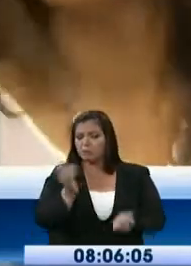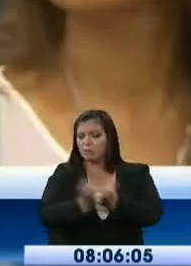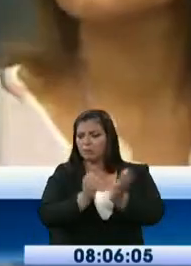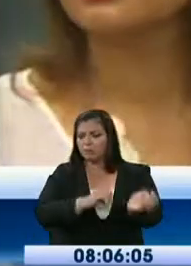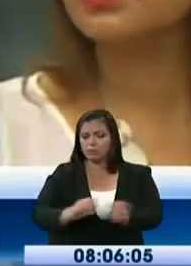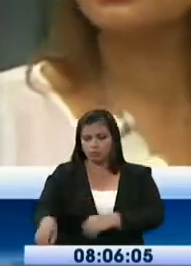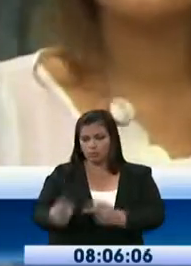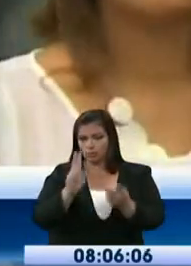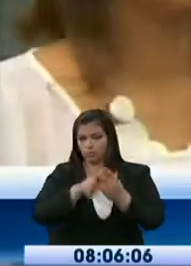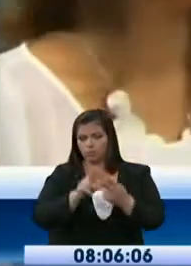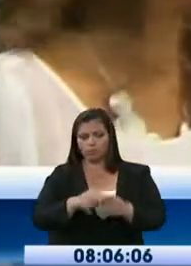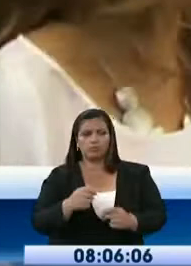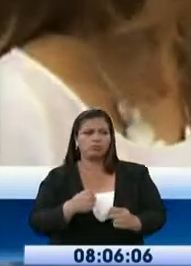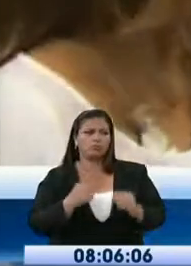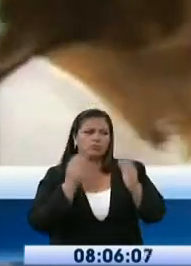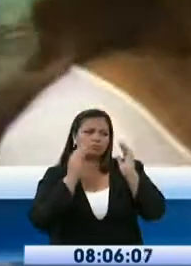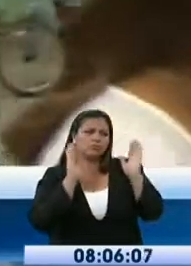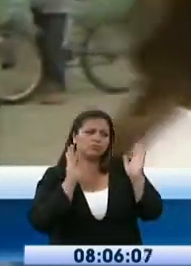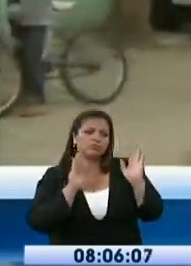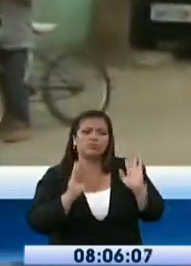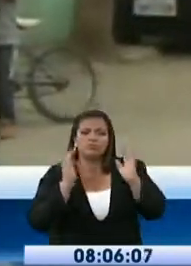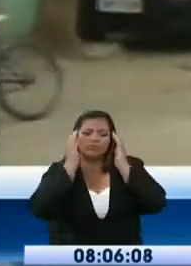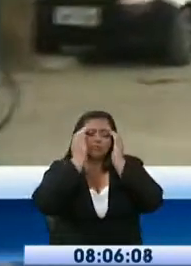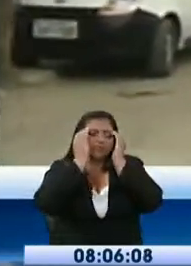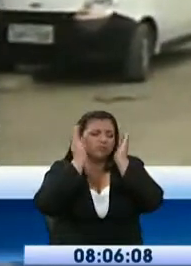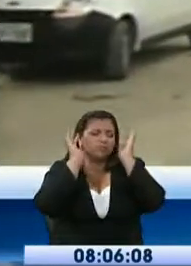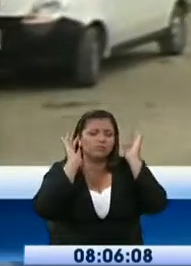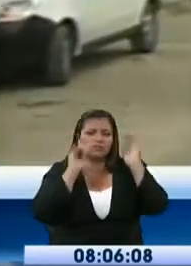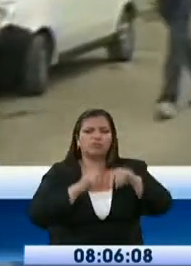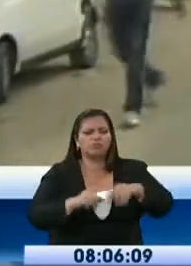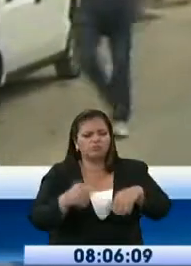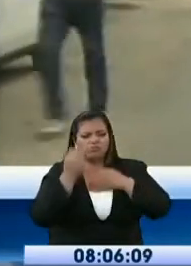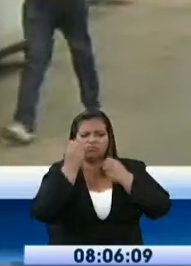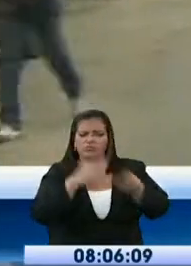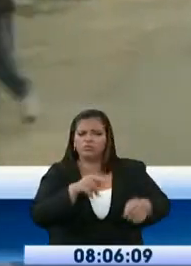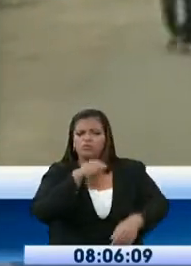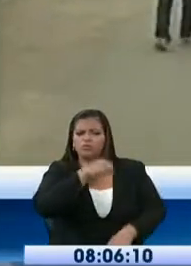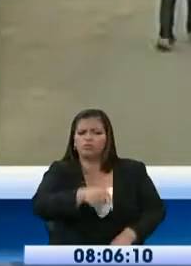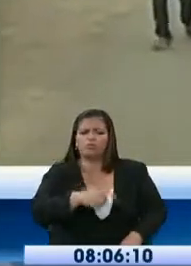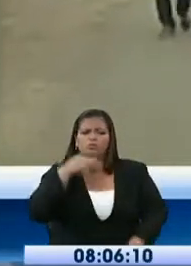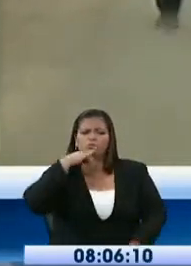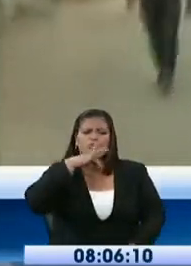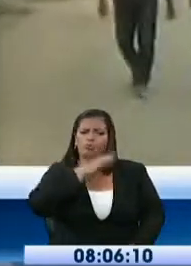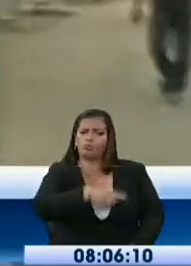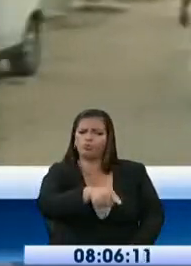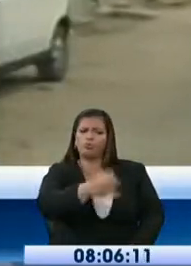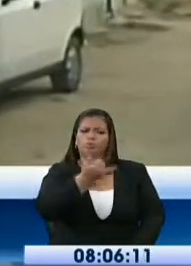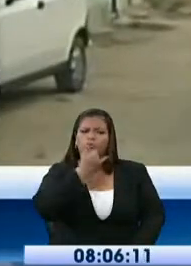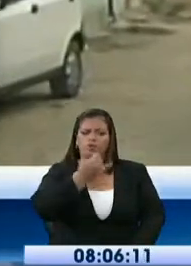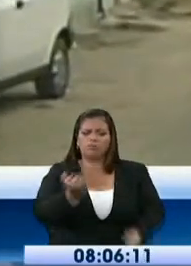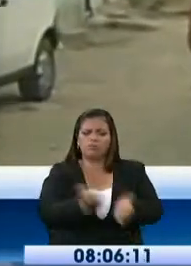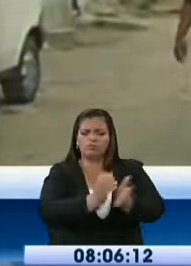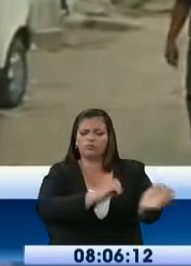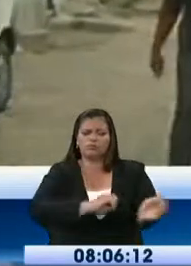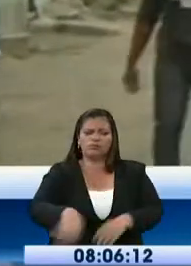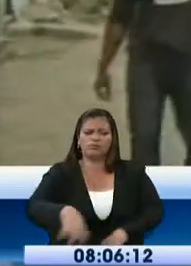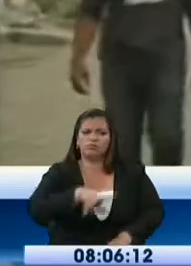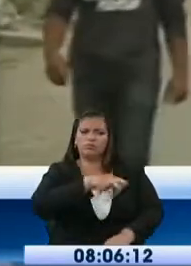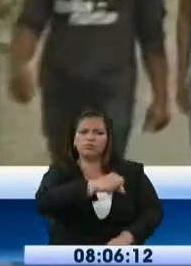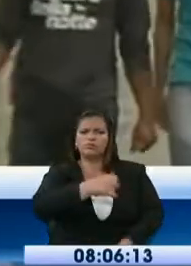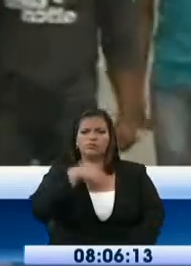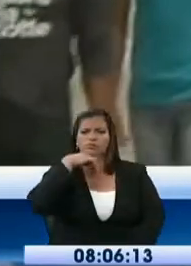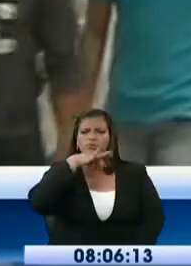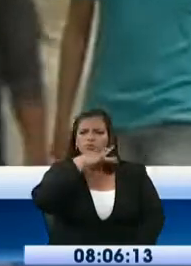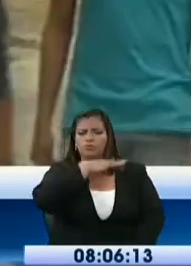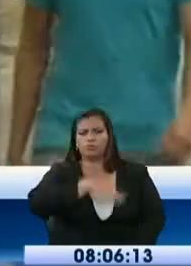todas maneras se le diría que son cochinos. ¿Usted sí les diría? Claro, sí les diría que sean cochinos. Eso le preguntaba también hace un rato a usted. ¿Usted los